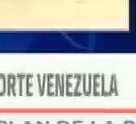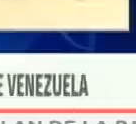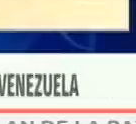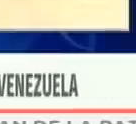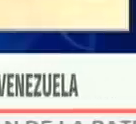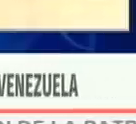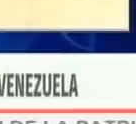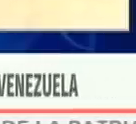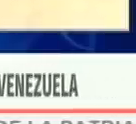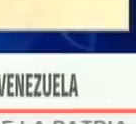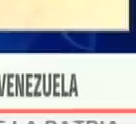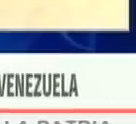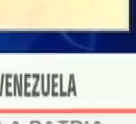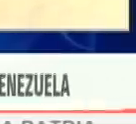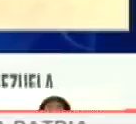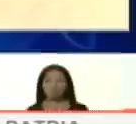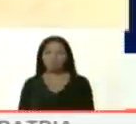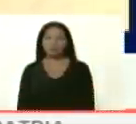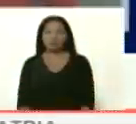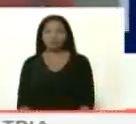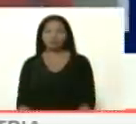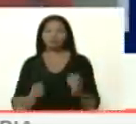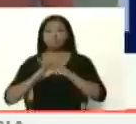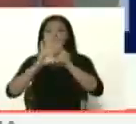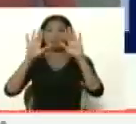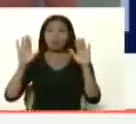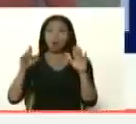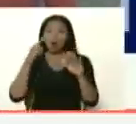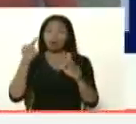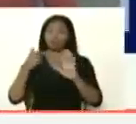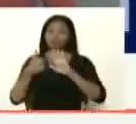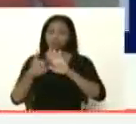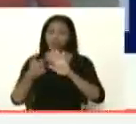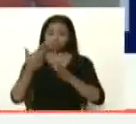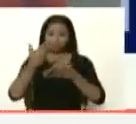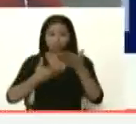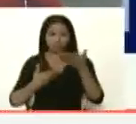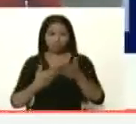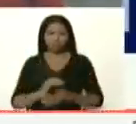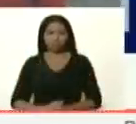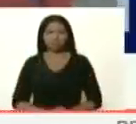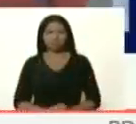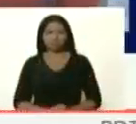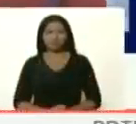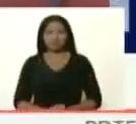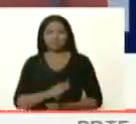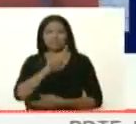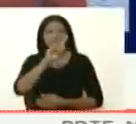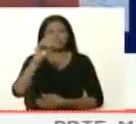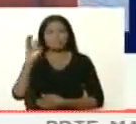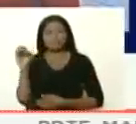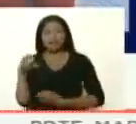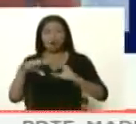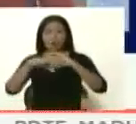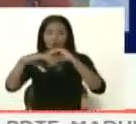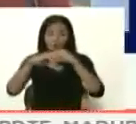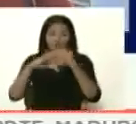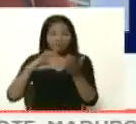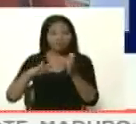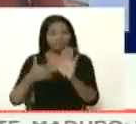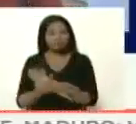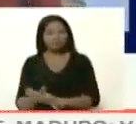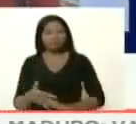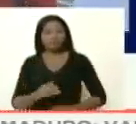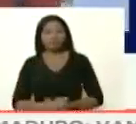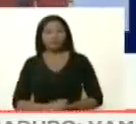Correcto, correcto. Aquí tengo 100 autobuses para